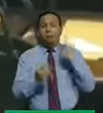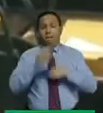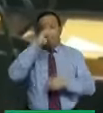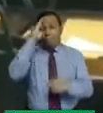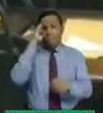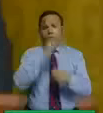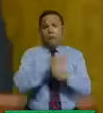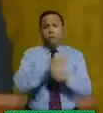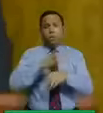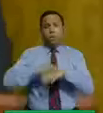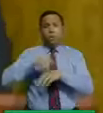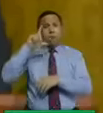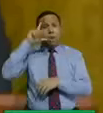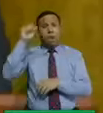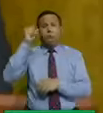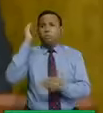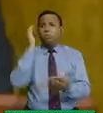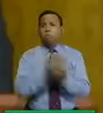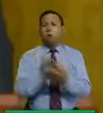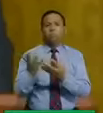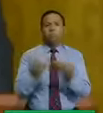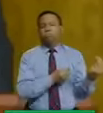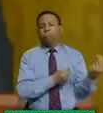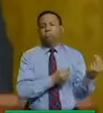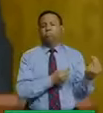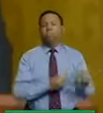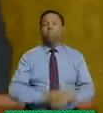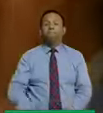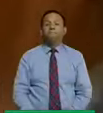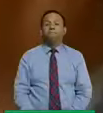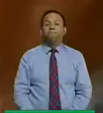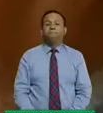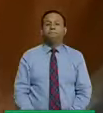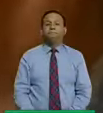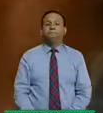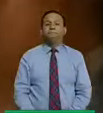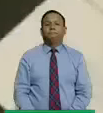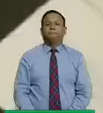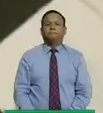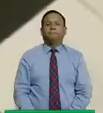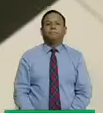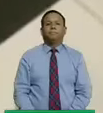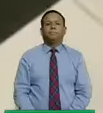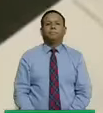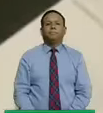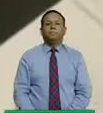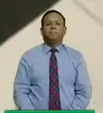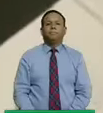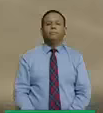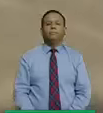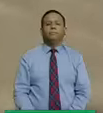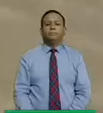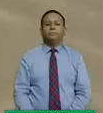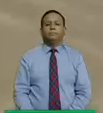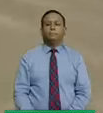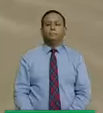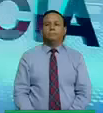descabezada por el mandatario saliente. Con cámara de Michael Arámbulo, informó Jorge